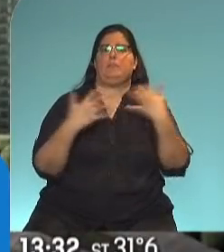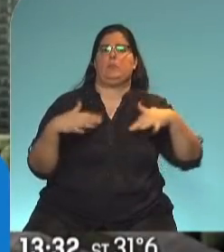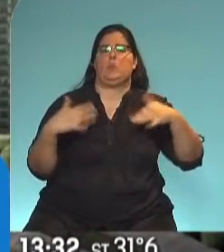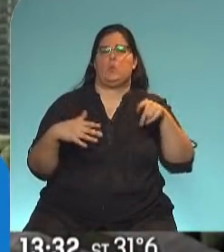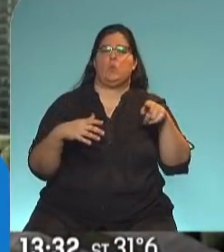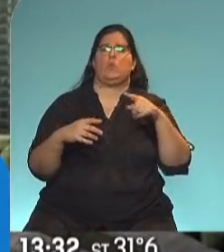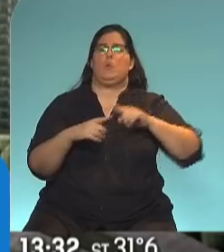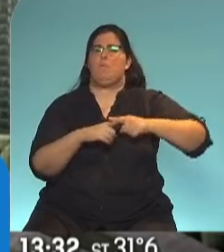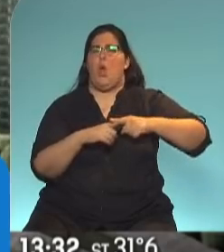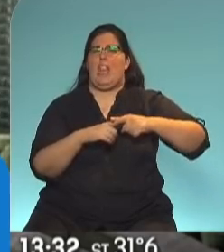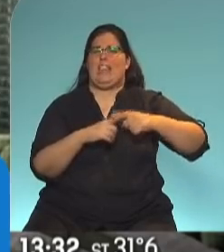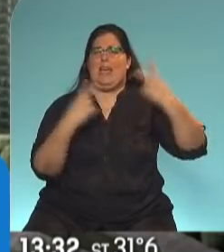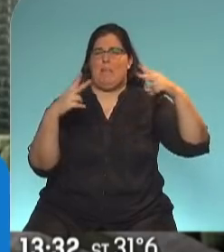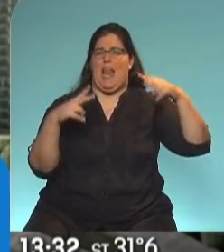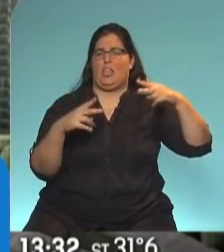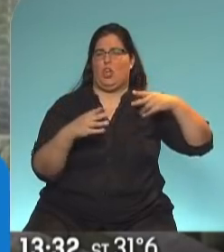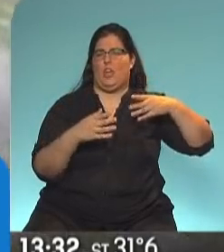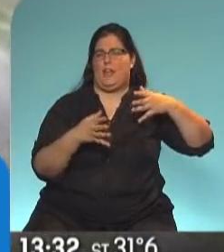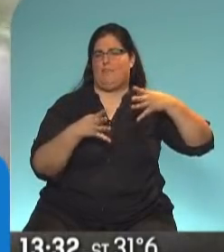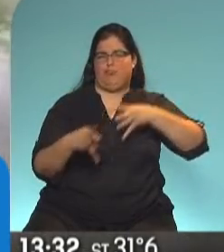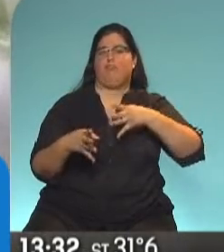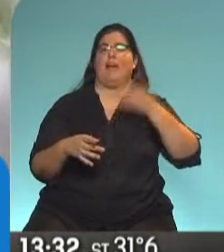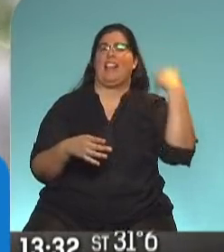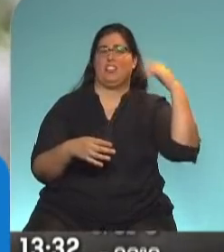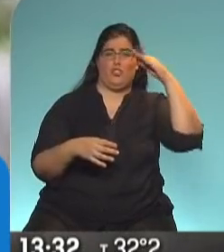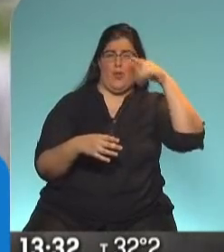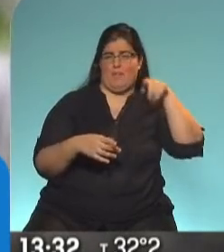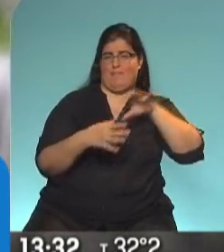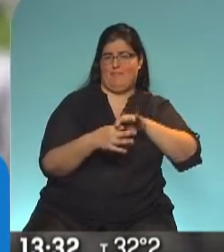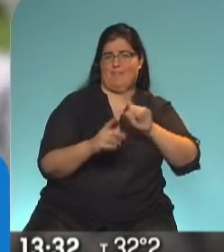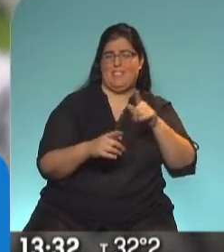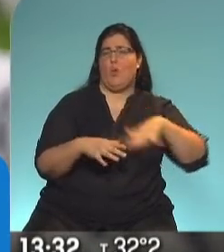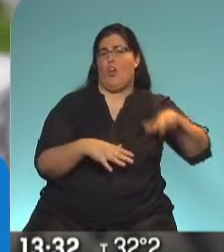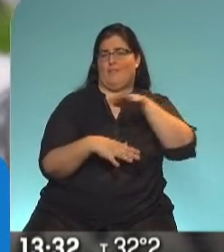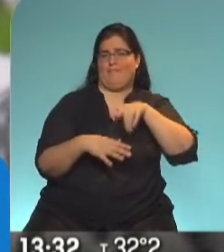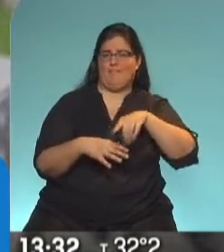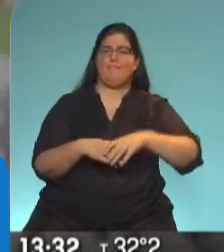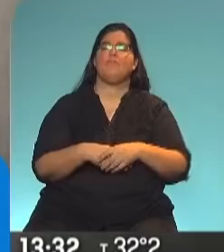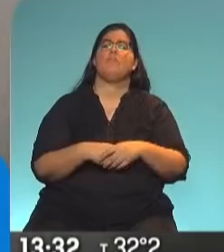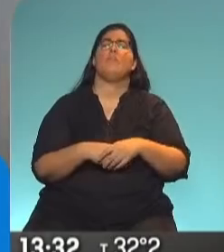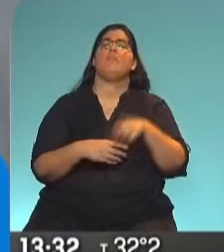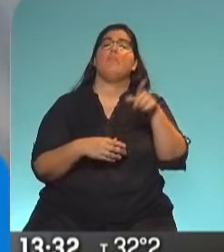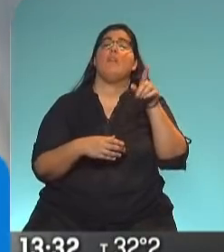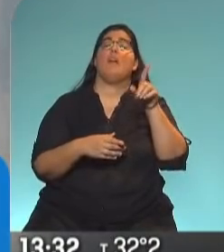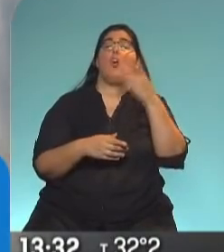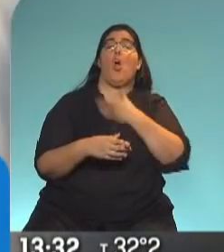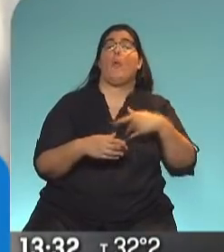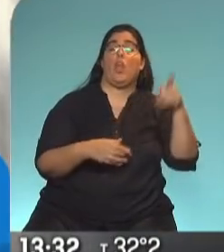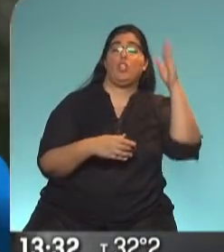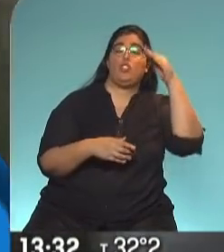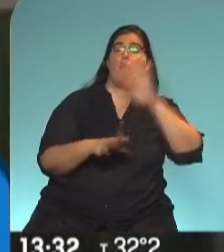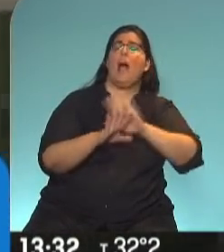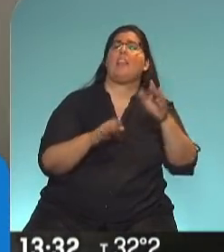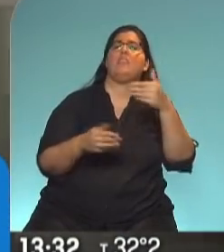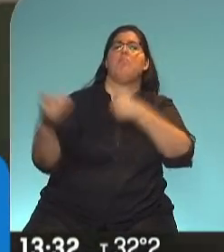agresivas políticas migratorias del expresidente Donald Trump en relación a la región. Su administración suspendió las